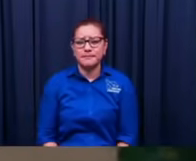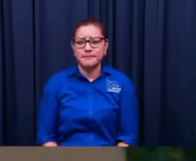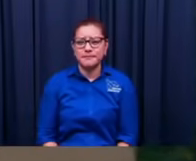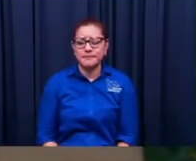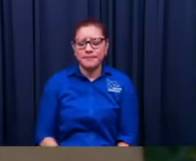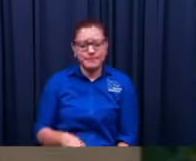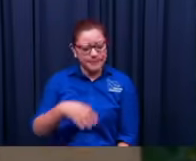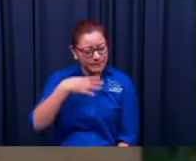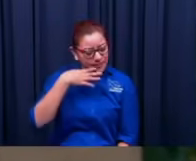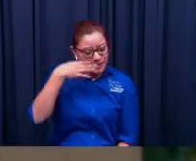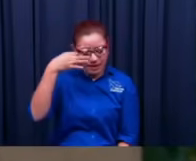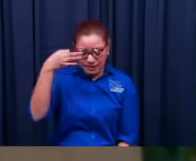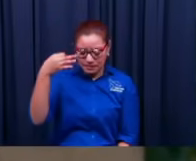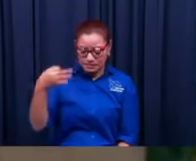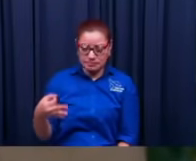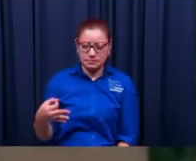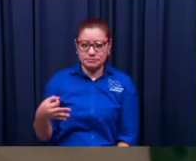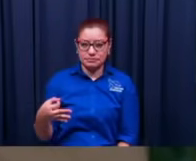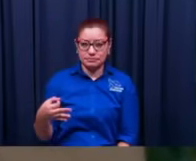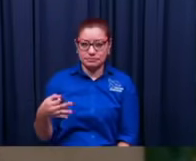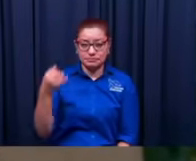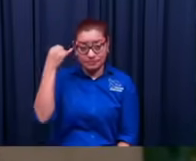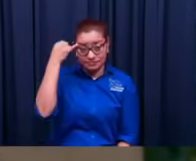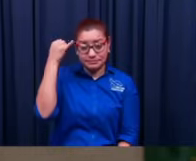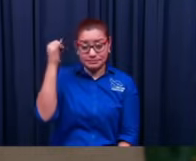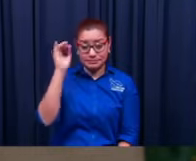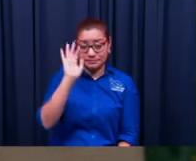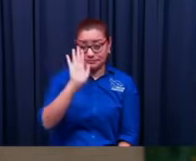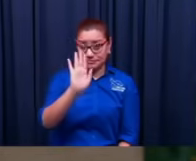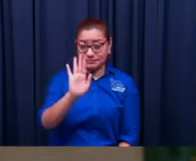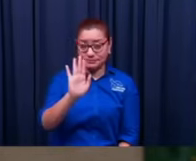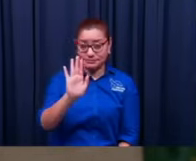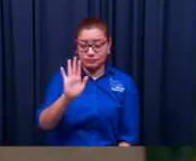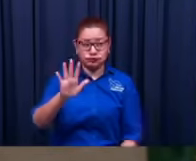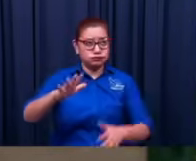La verdad, ustedes son más poderosos de lo que se imaginan.